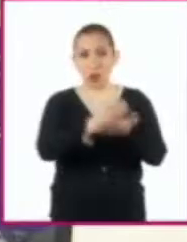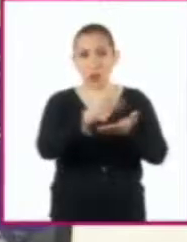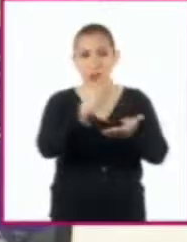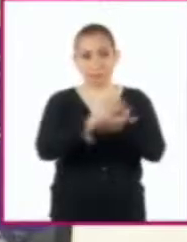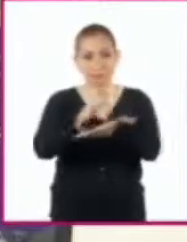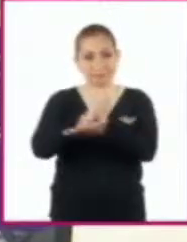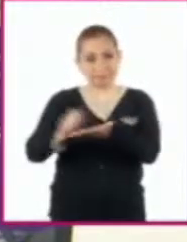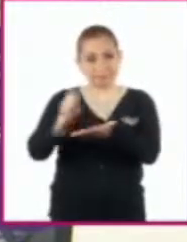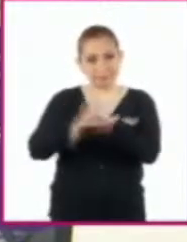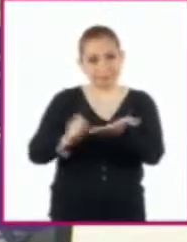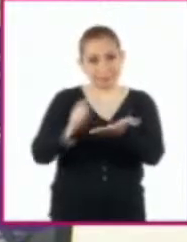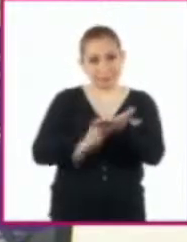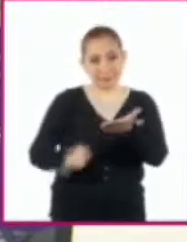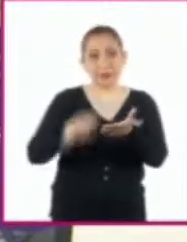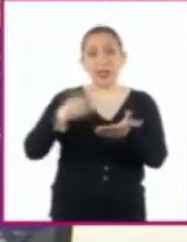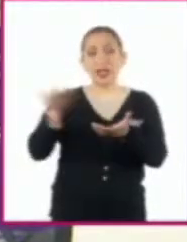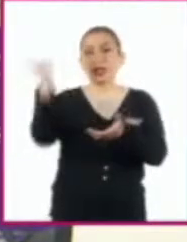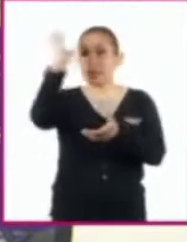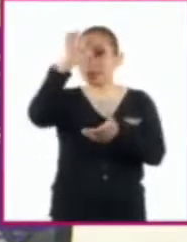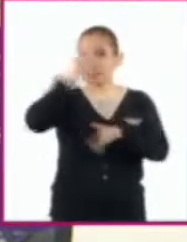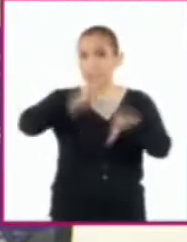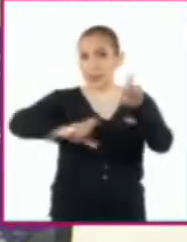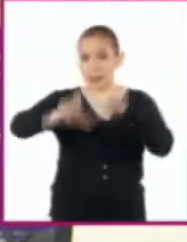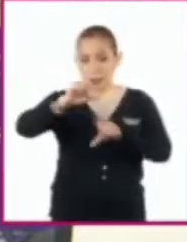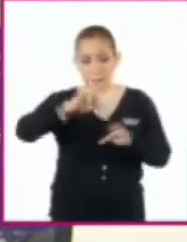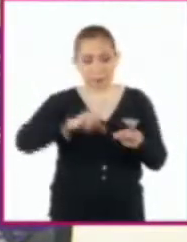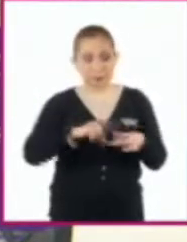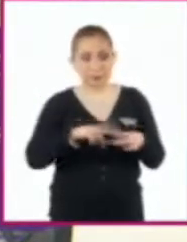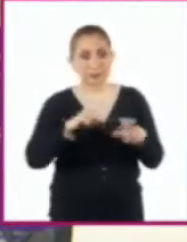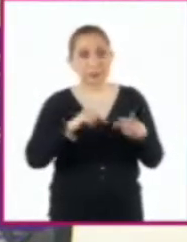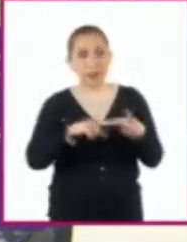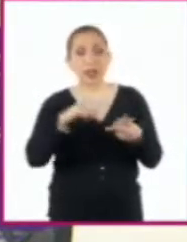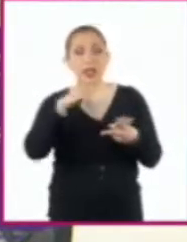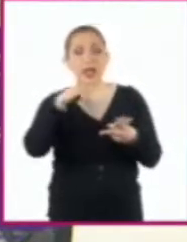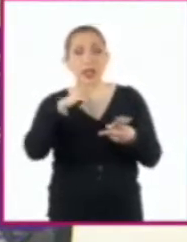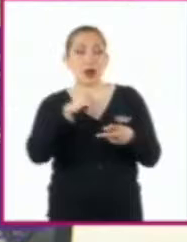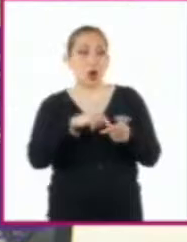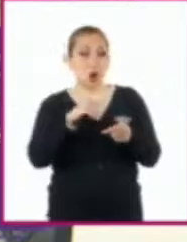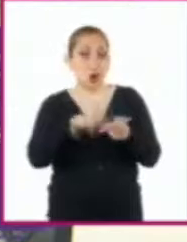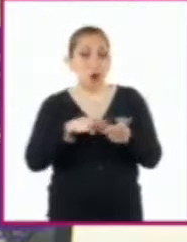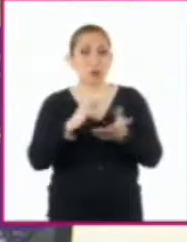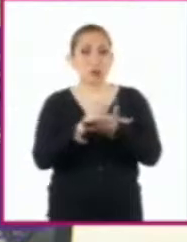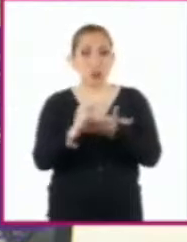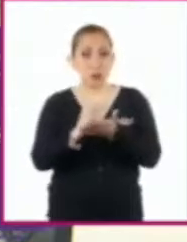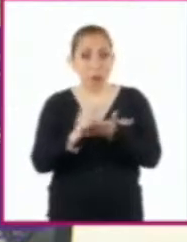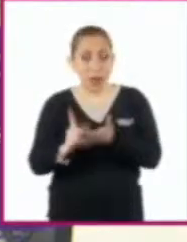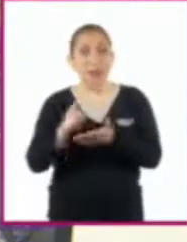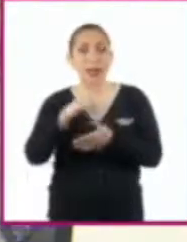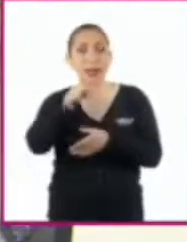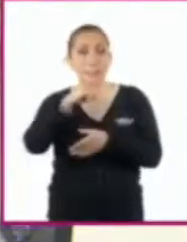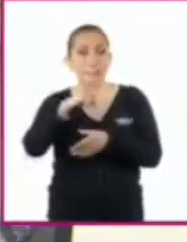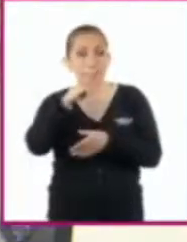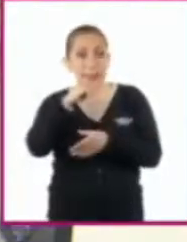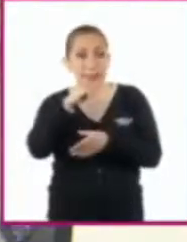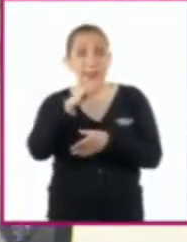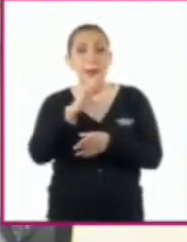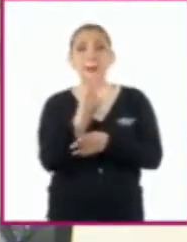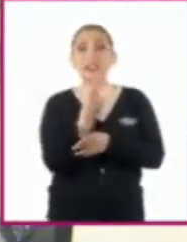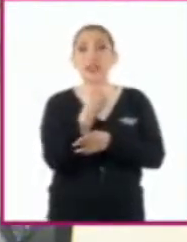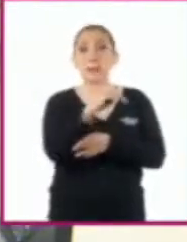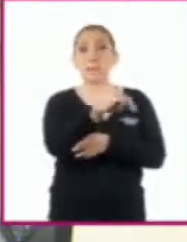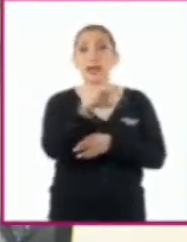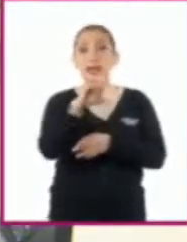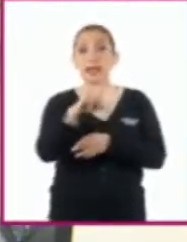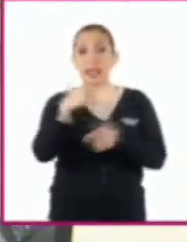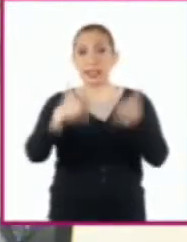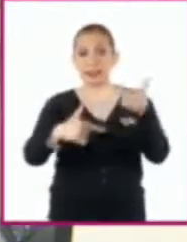de anotaciones de la asignatura de Ciencias Químicas, lápices, bolígrafos y colores, 25